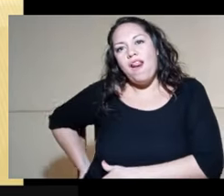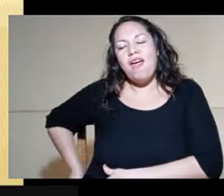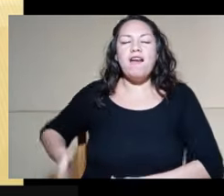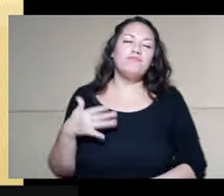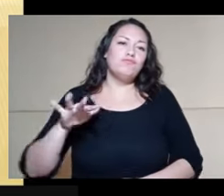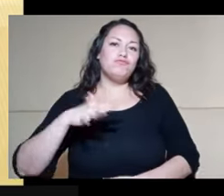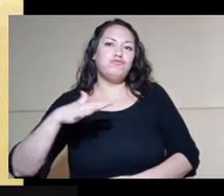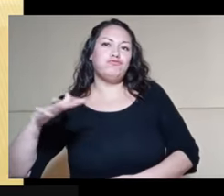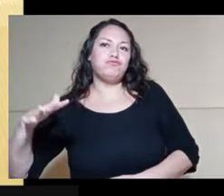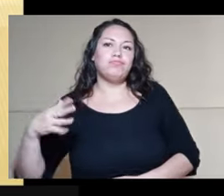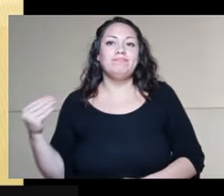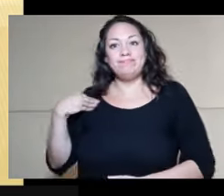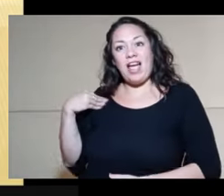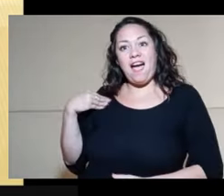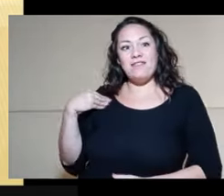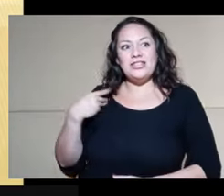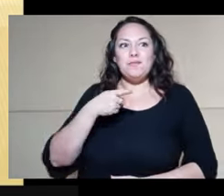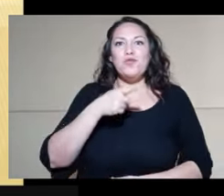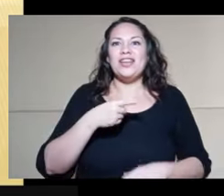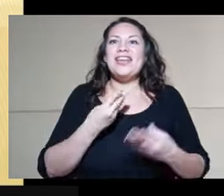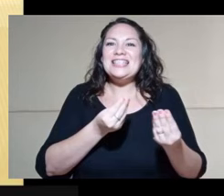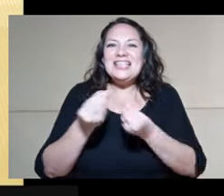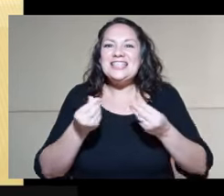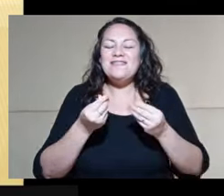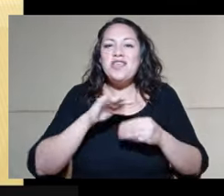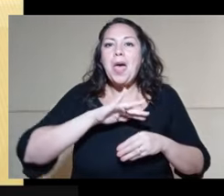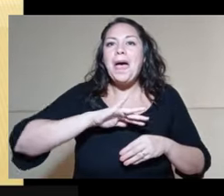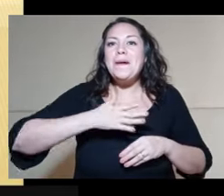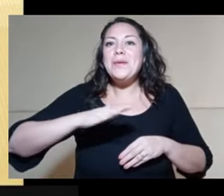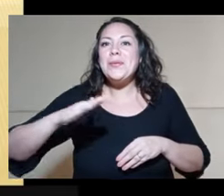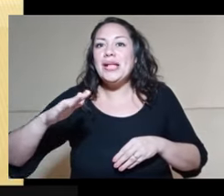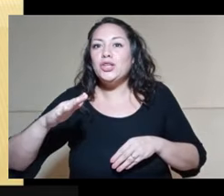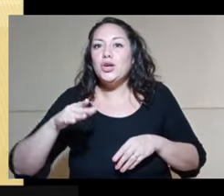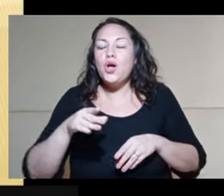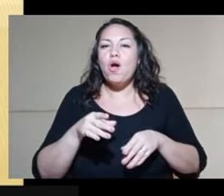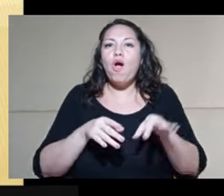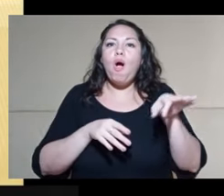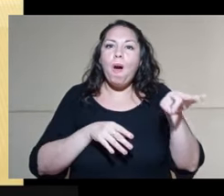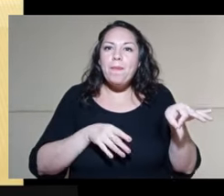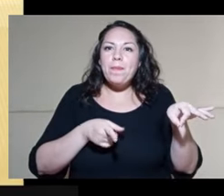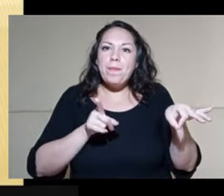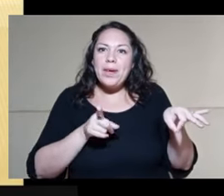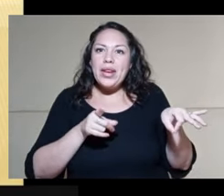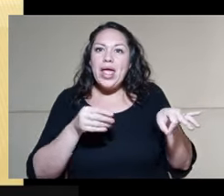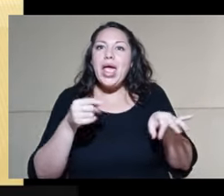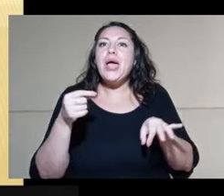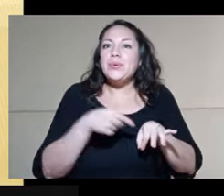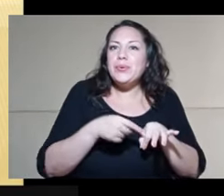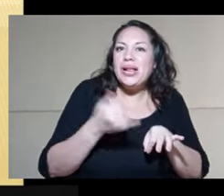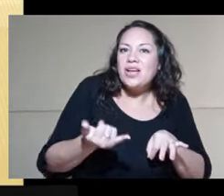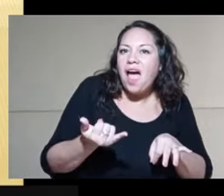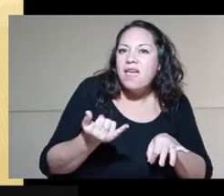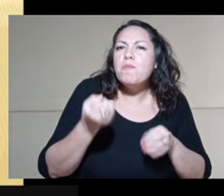¿Eso por qué? Porque tenemos receptores de la vibración en nuestro cuerpo. De hecho, los genitales tienen receptores para